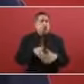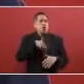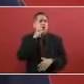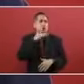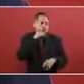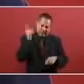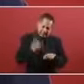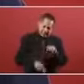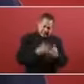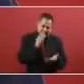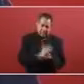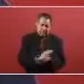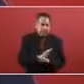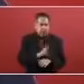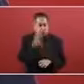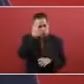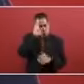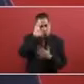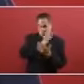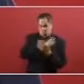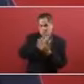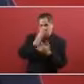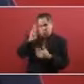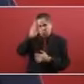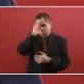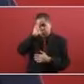corrupción. Se les pasó la mano,